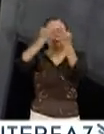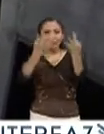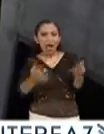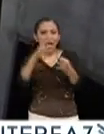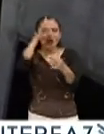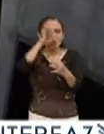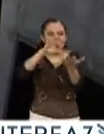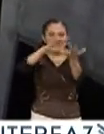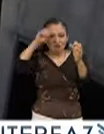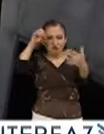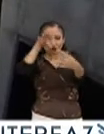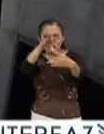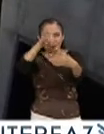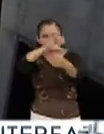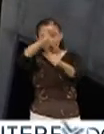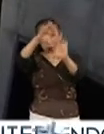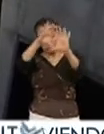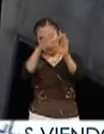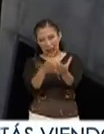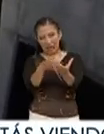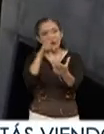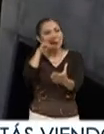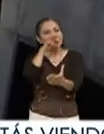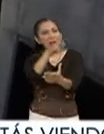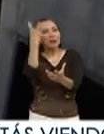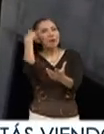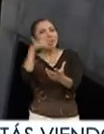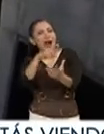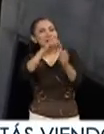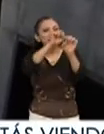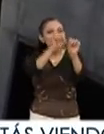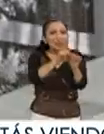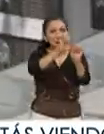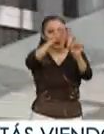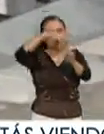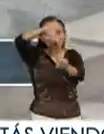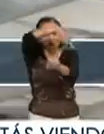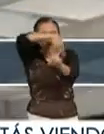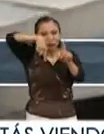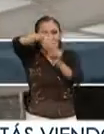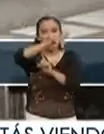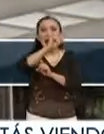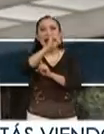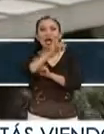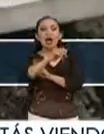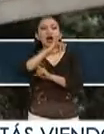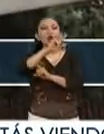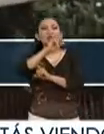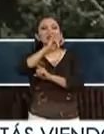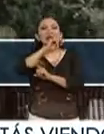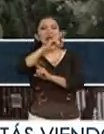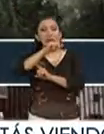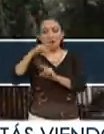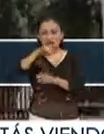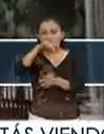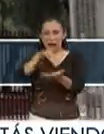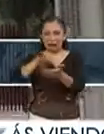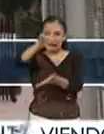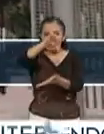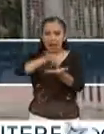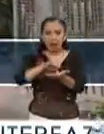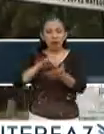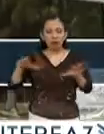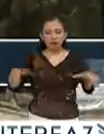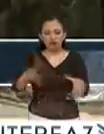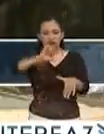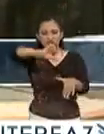Tierra, en la Luna, en otros planetas, donde se da un viaje por el sistema solar. El Planetario Luis Enrique Erro, enclavado en el corazón de la